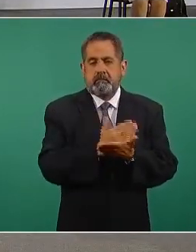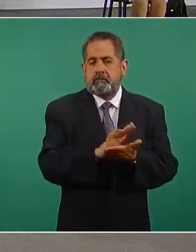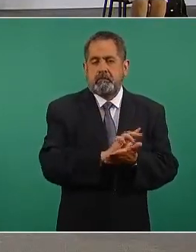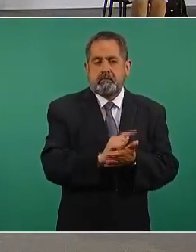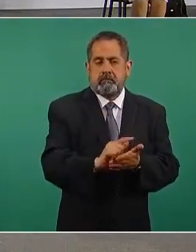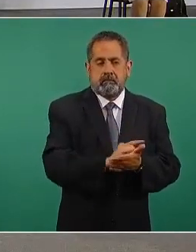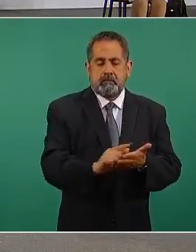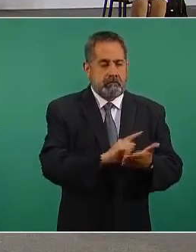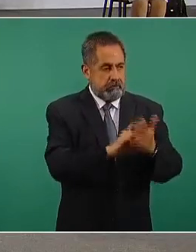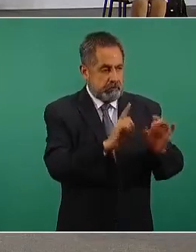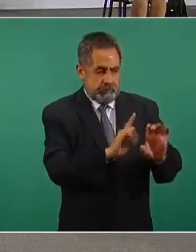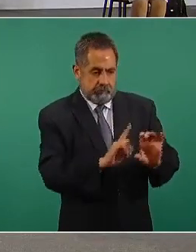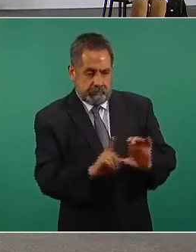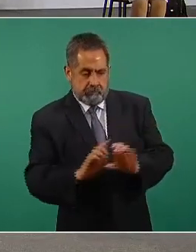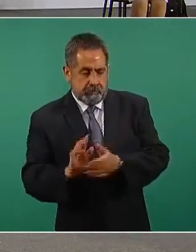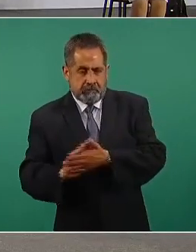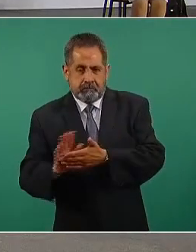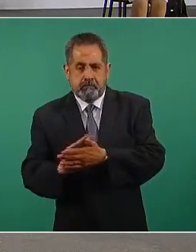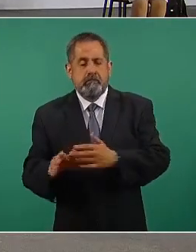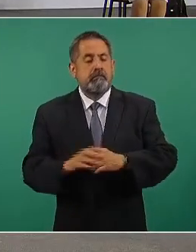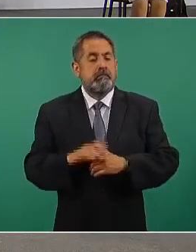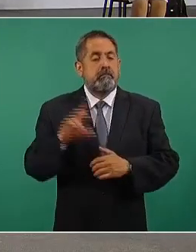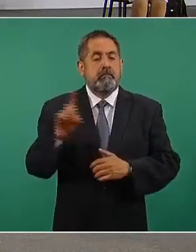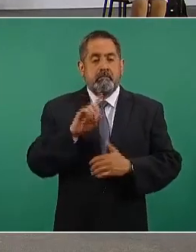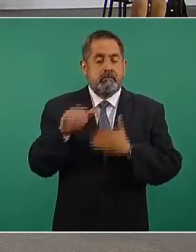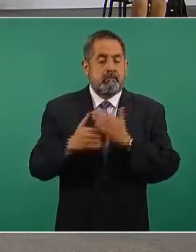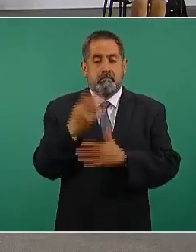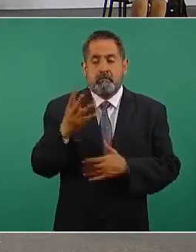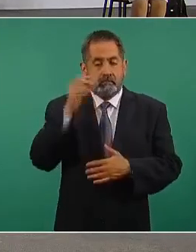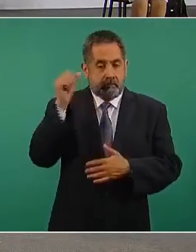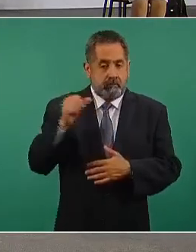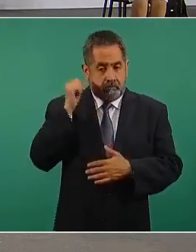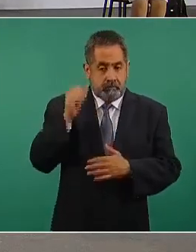el interior. El domingo 4 de abril, en